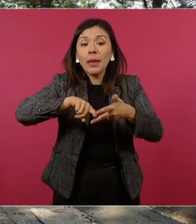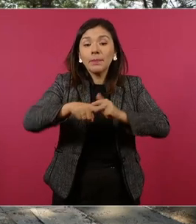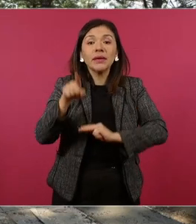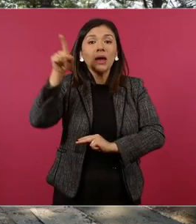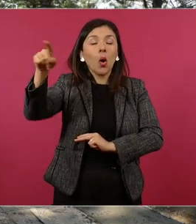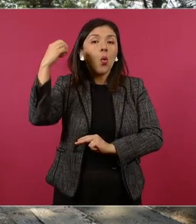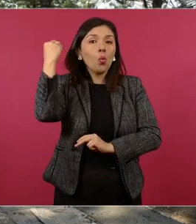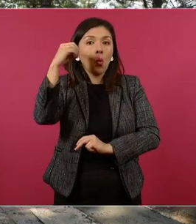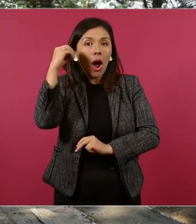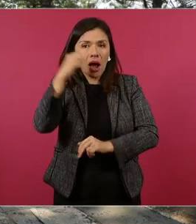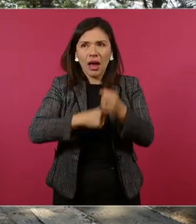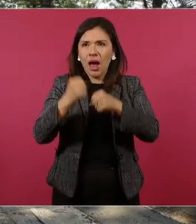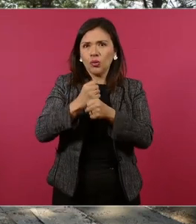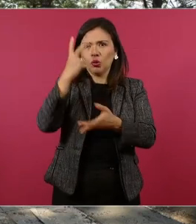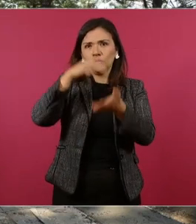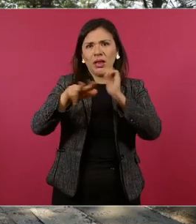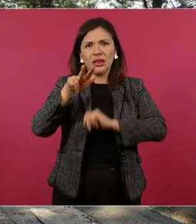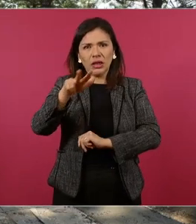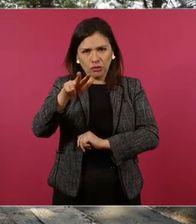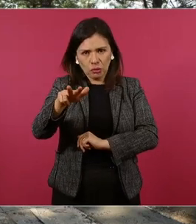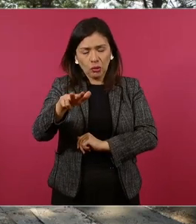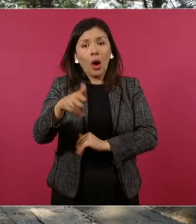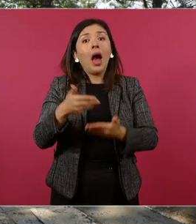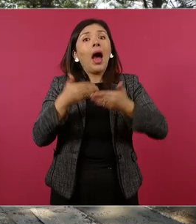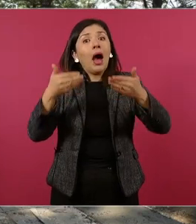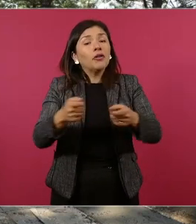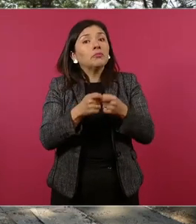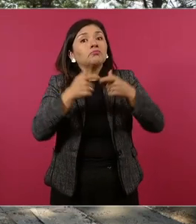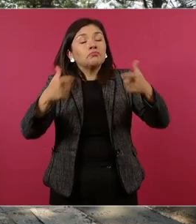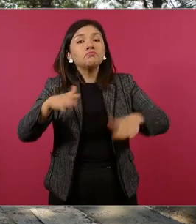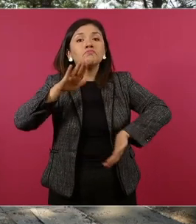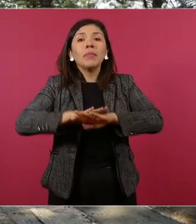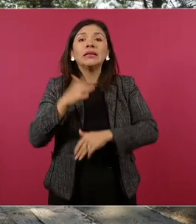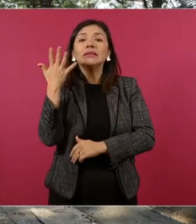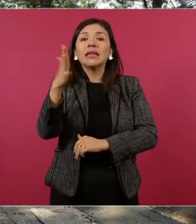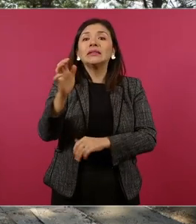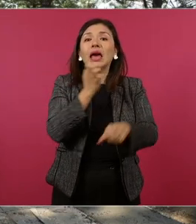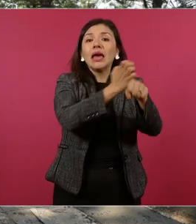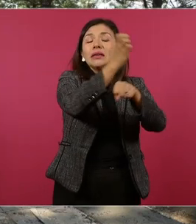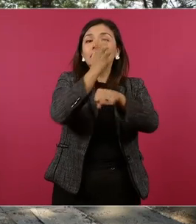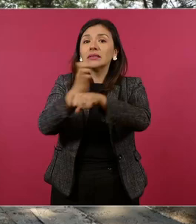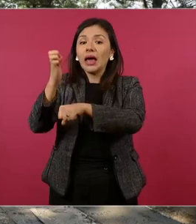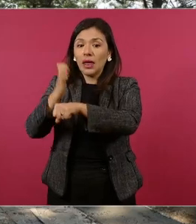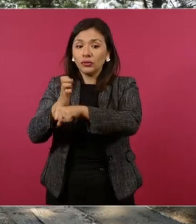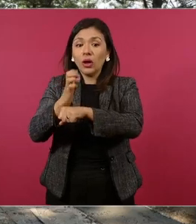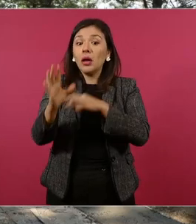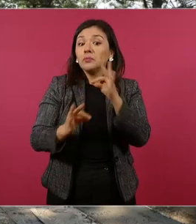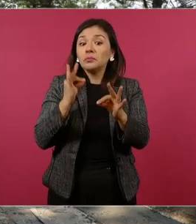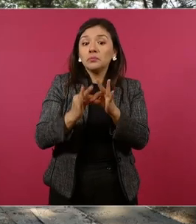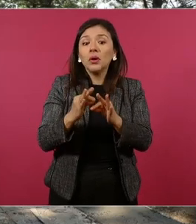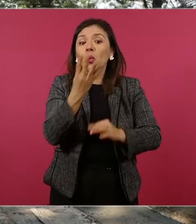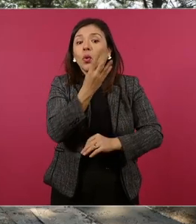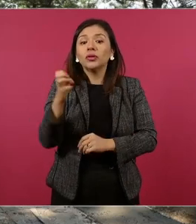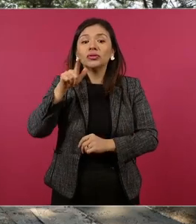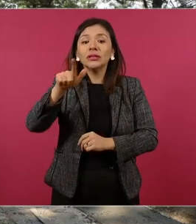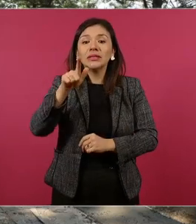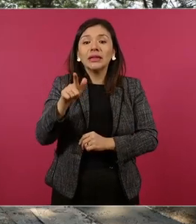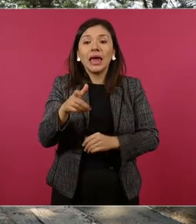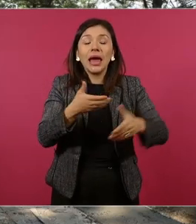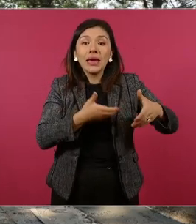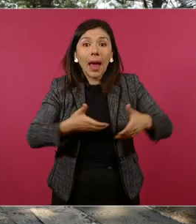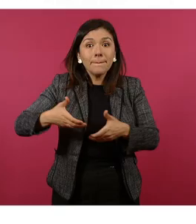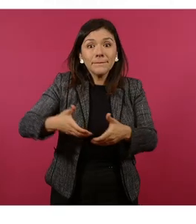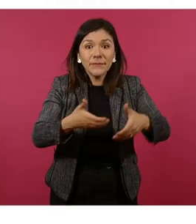Oaxaca en 2018 y ya se extendió a 10 estados va a concluir con 417 caminos que